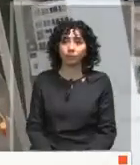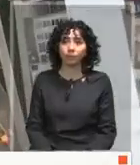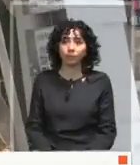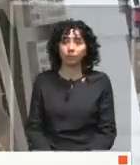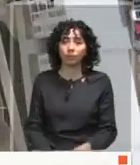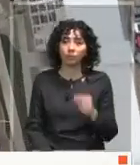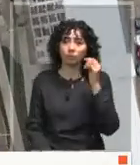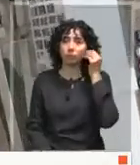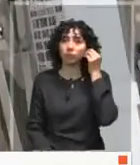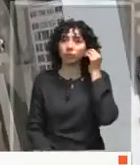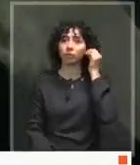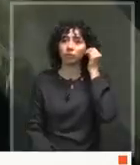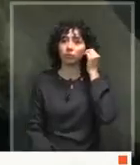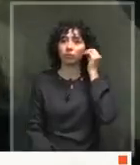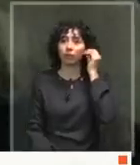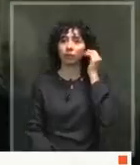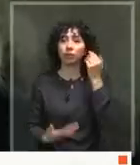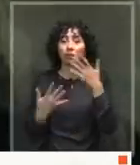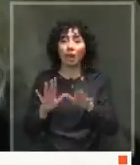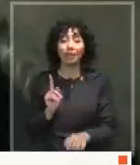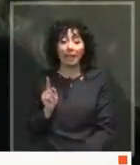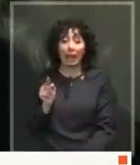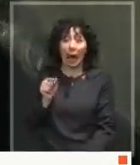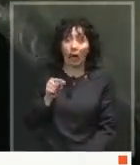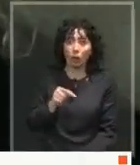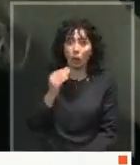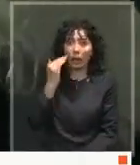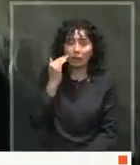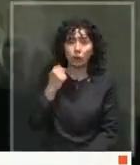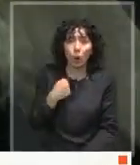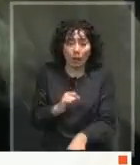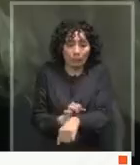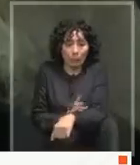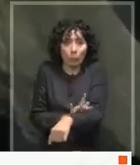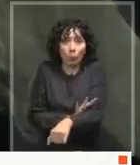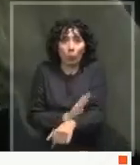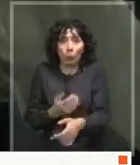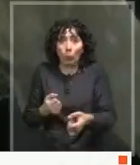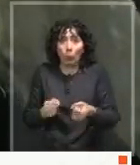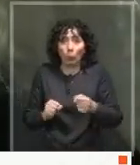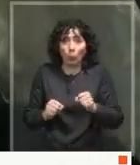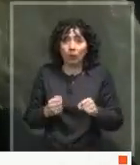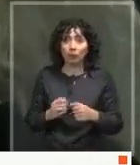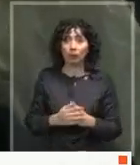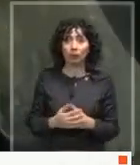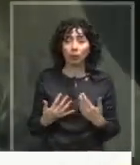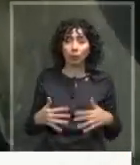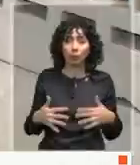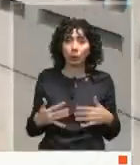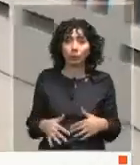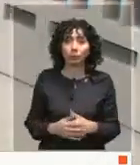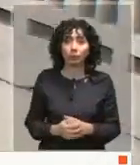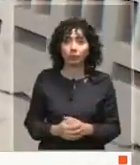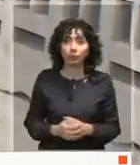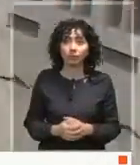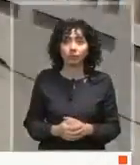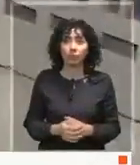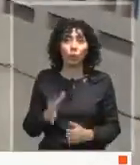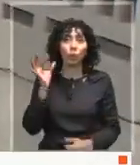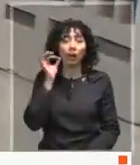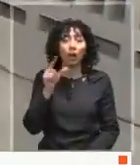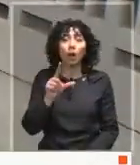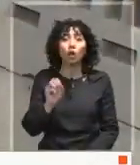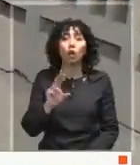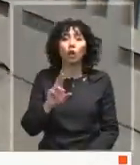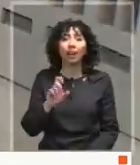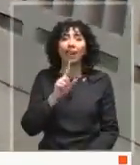llegando más o menos ya. Sí, vamos llegando, sí. Ay, se me ponen los pelos de punta. Sí. Ah. Loreto es quien grabó el